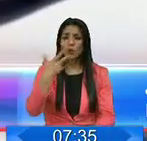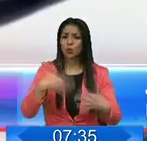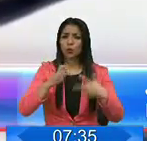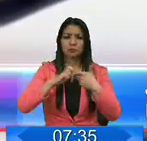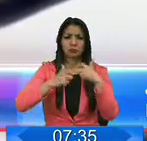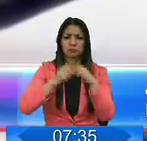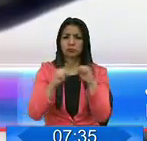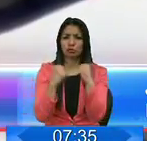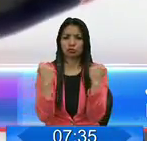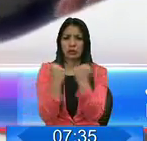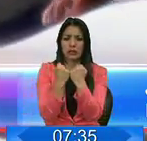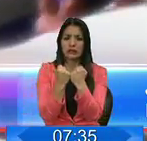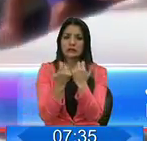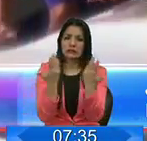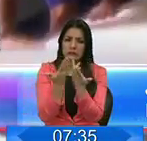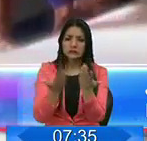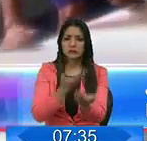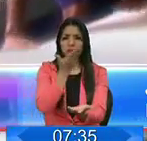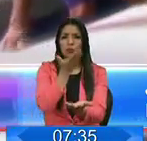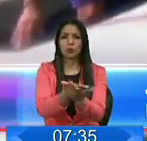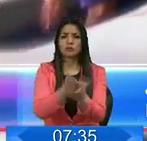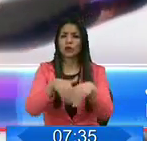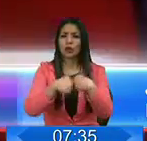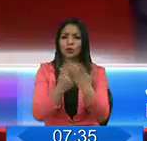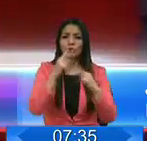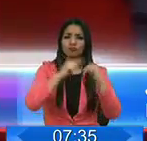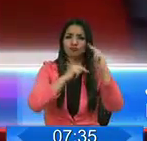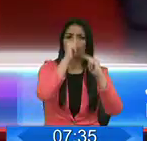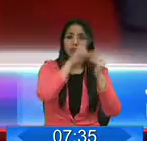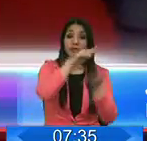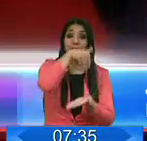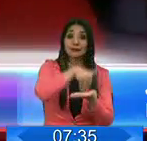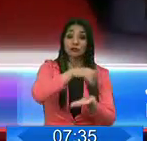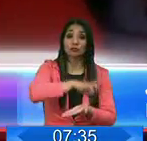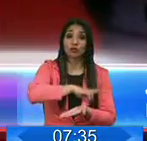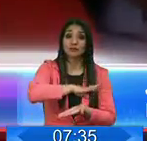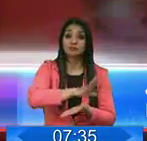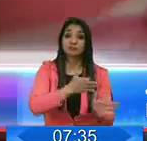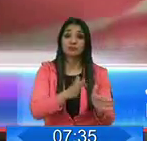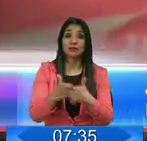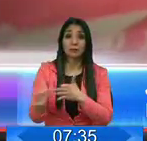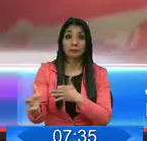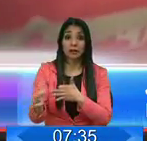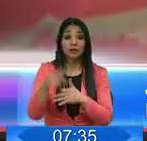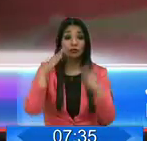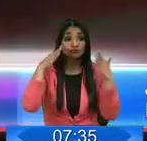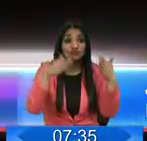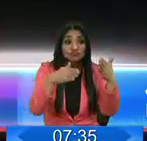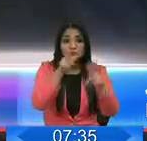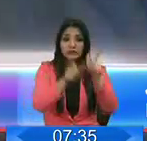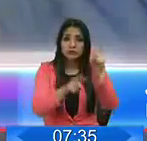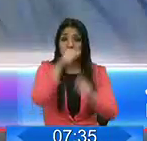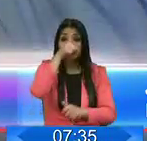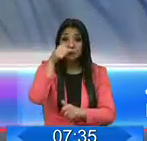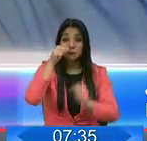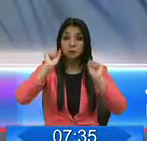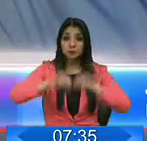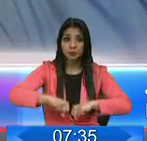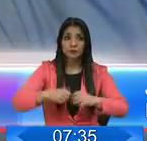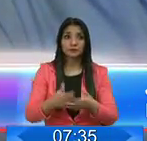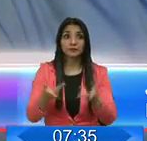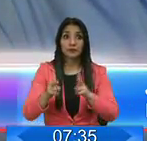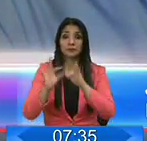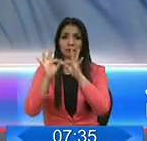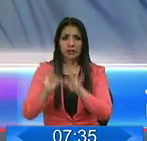lo convoca. Plantea la construcción de centros municipales de tratamiento de adicciones. Y luego el mantenimiento también genera un